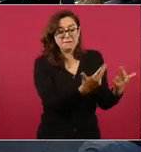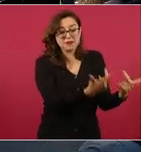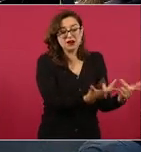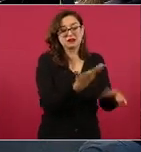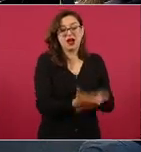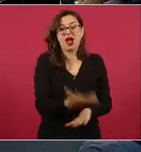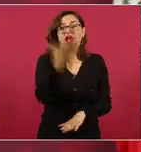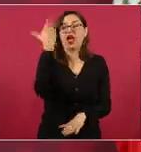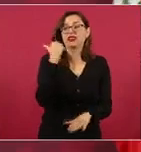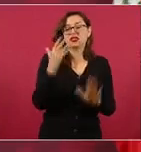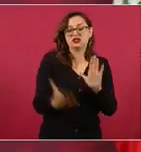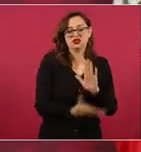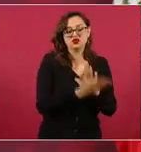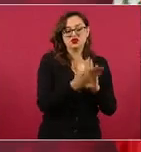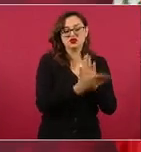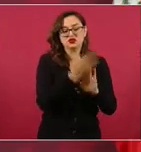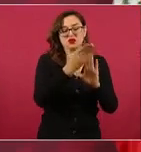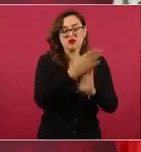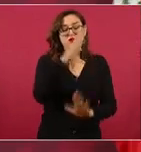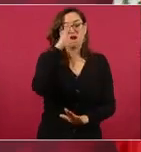y tenemos que apuntalarla.